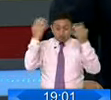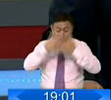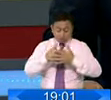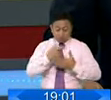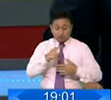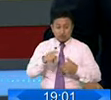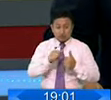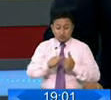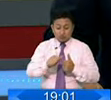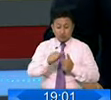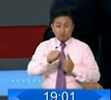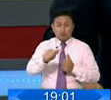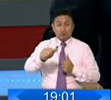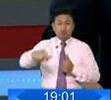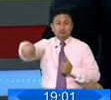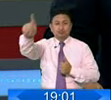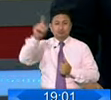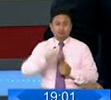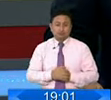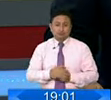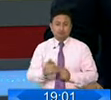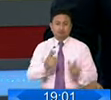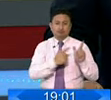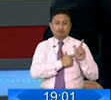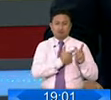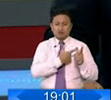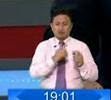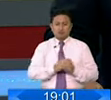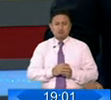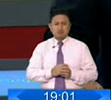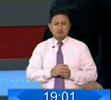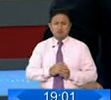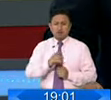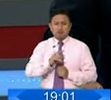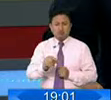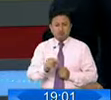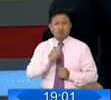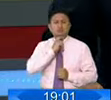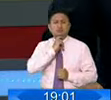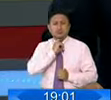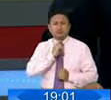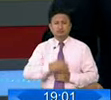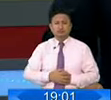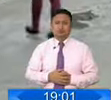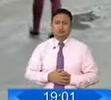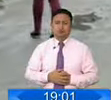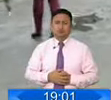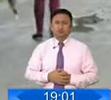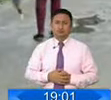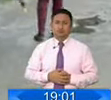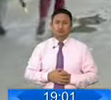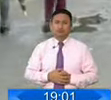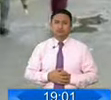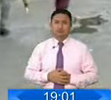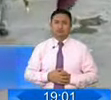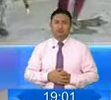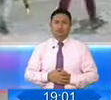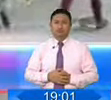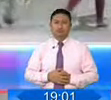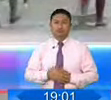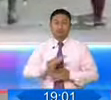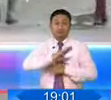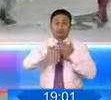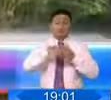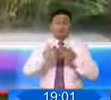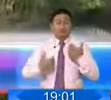se alejen del camino de regreso. Los soldados presentaban signos de deshidratación. La noticia alegró a todos. Los